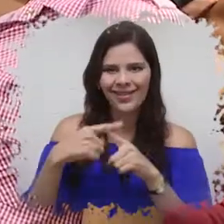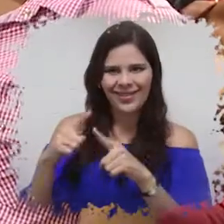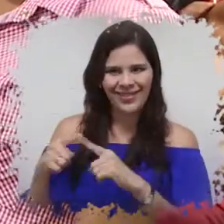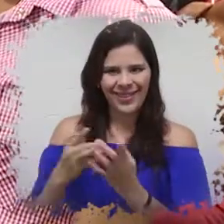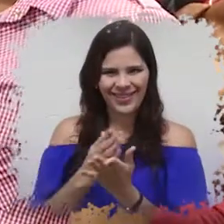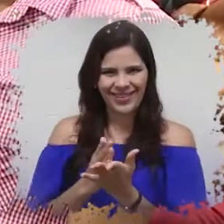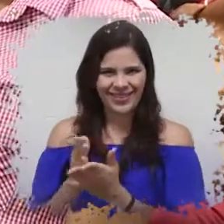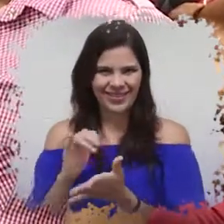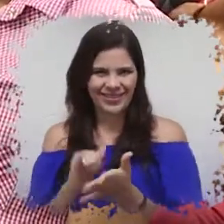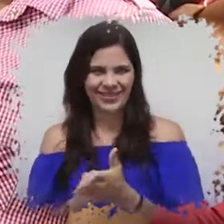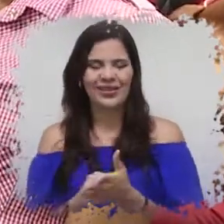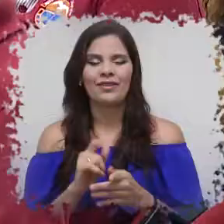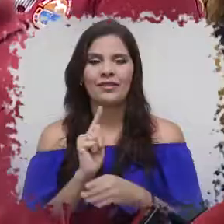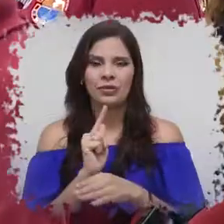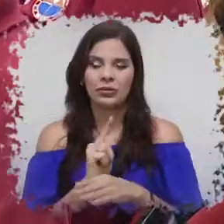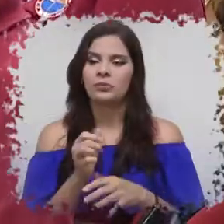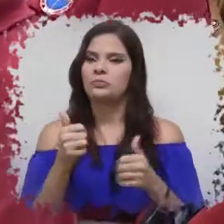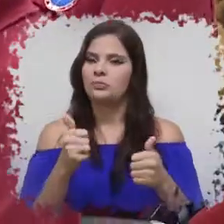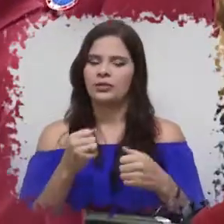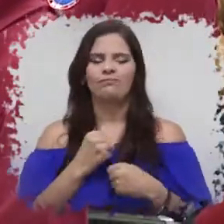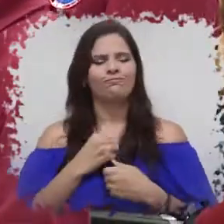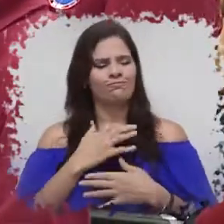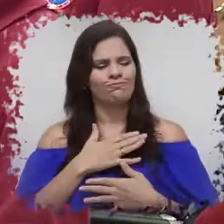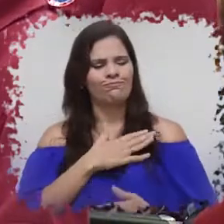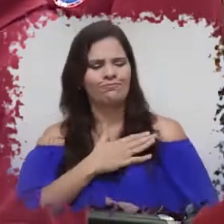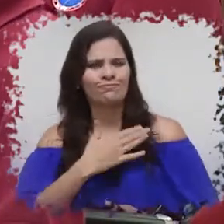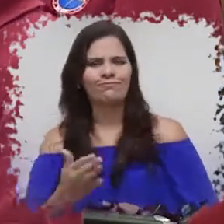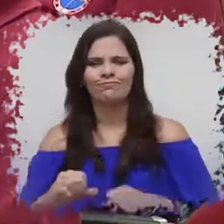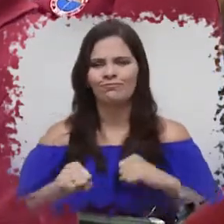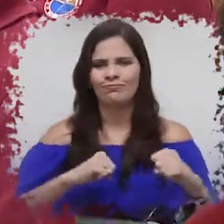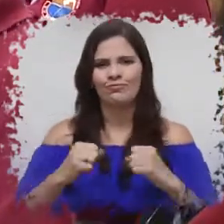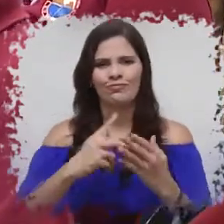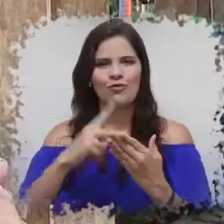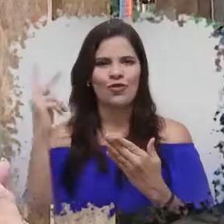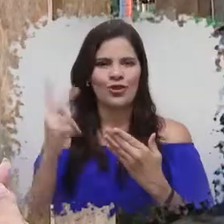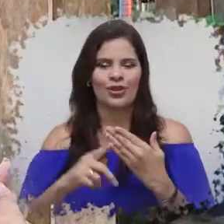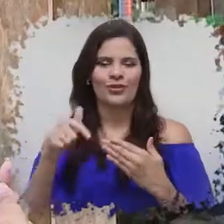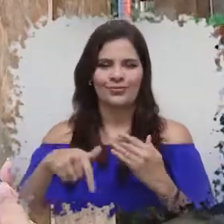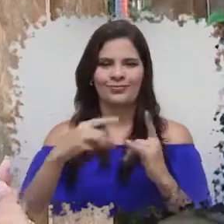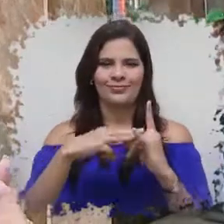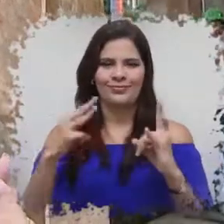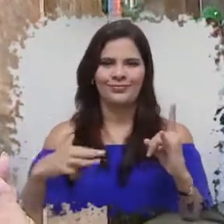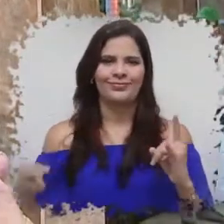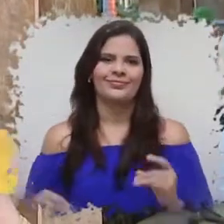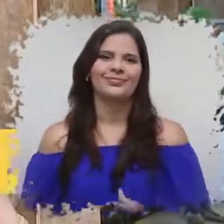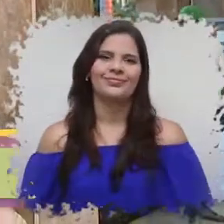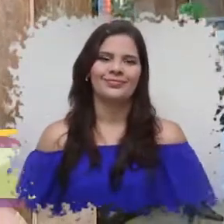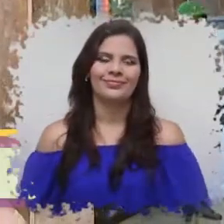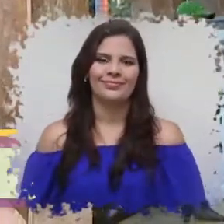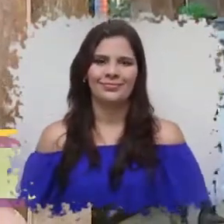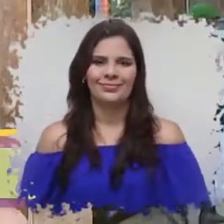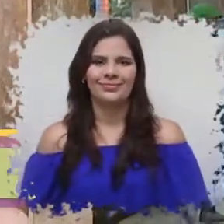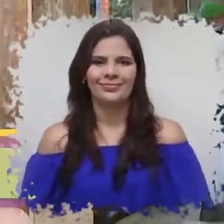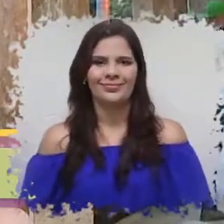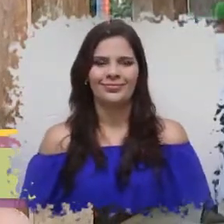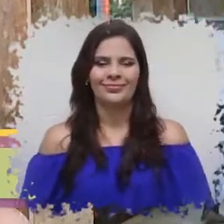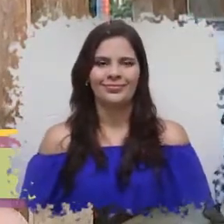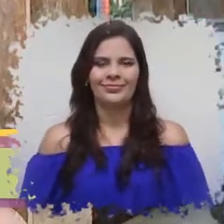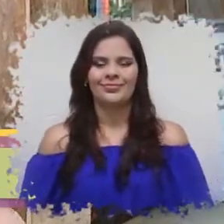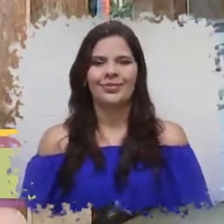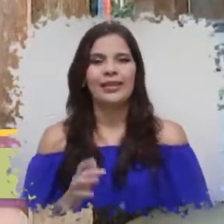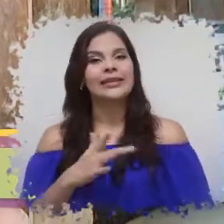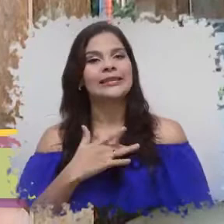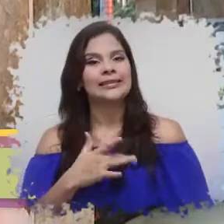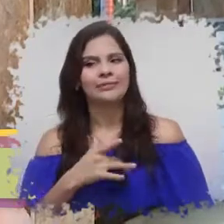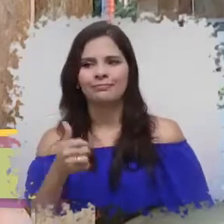programas son una evidencia del resultado de la apropiación y ejecución del proyecto educativo. Creo que vamos bien, creo que se ha hecho lo que mostraba